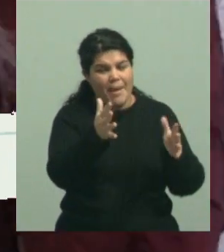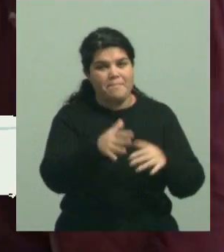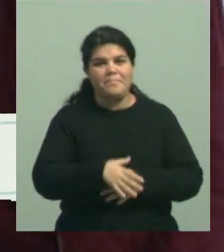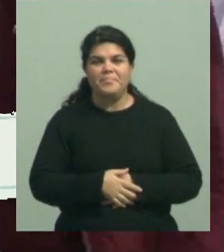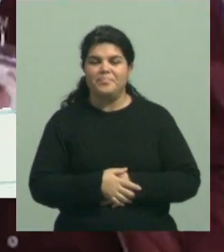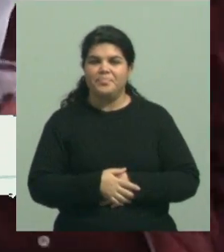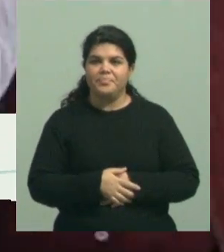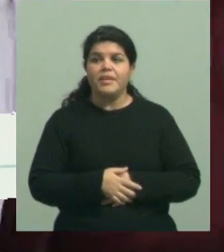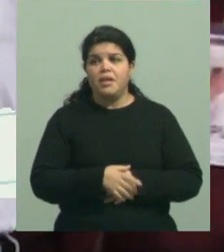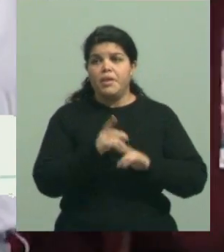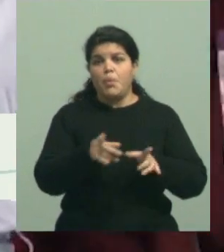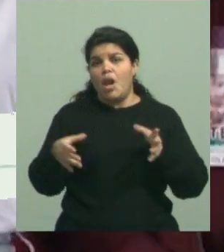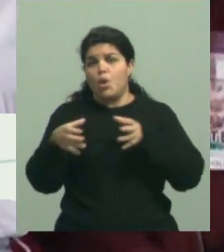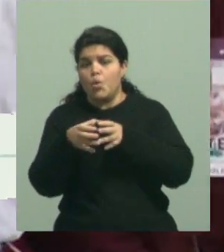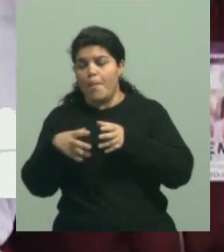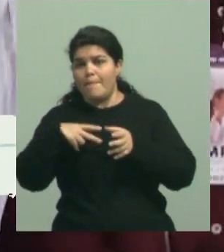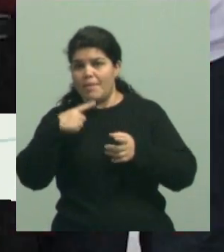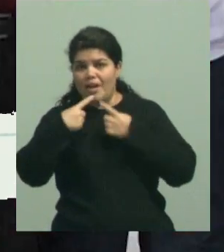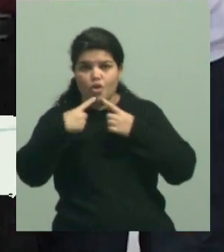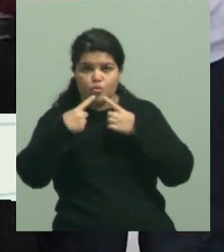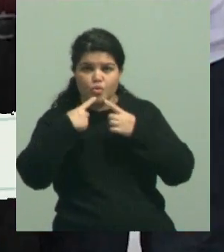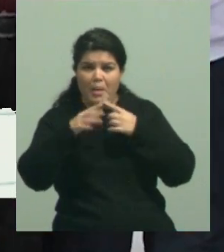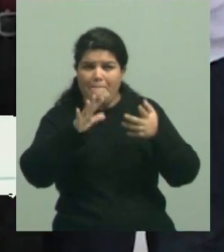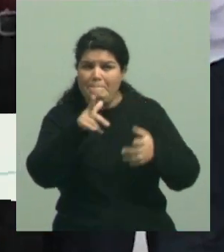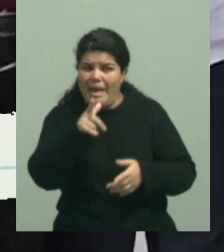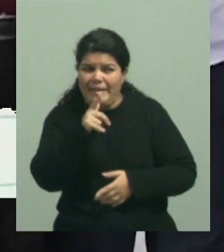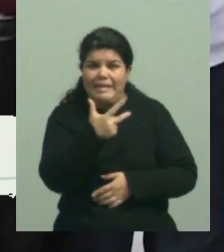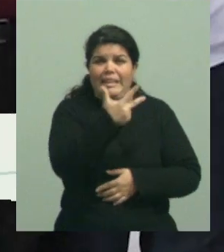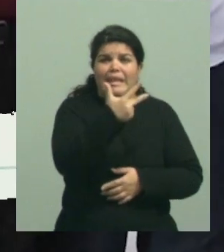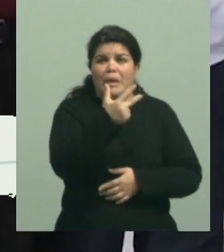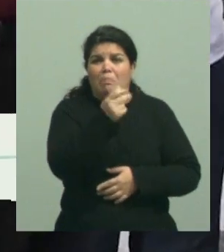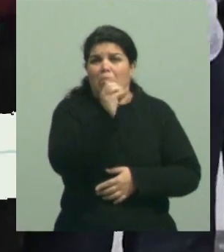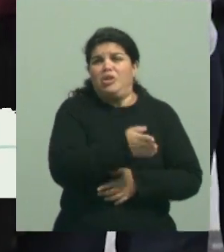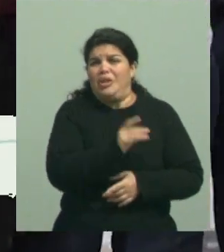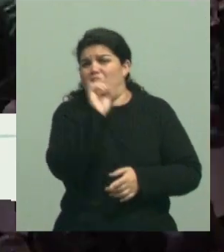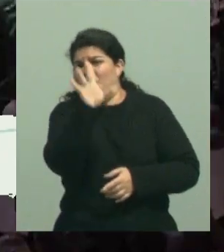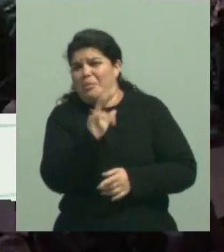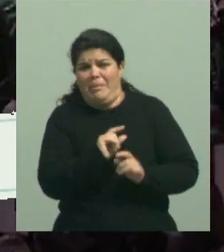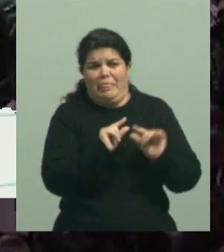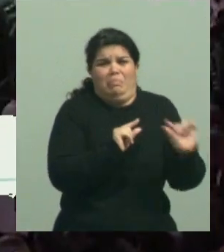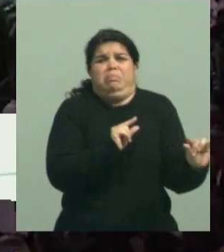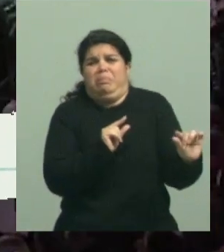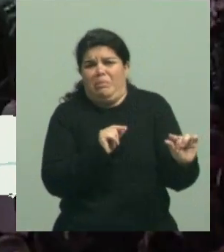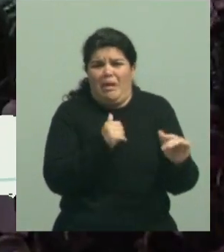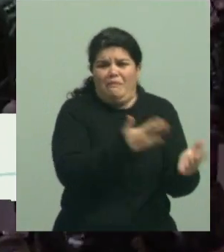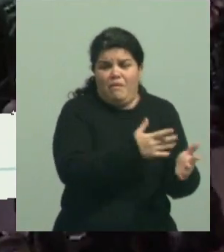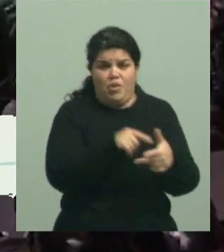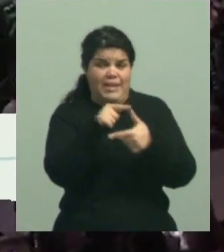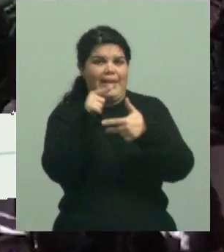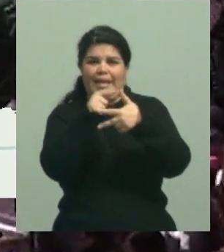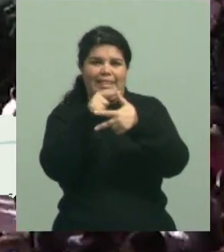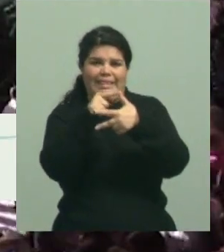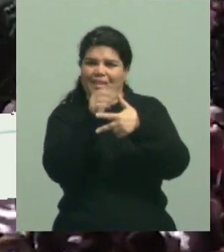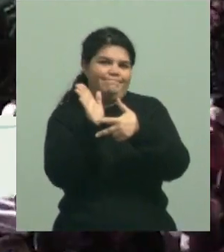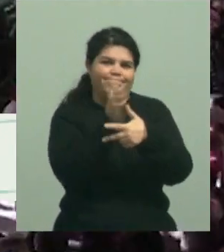pero de hecho hay consultoras que prevén que puede llegar a sacar 3 puntos, ¿no? Claro. Descartando al tercer candidato, que por lo